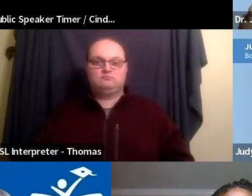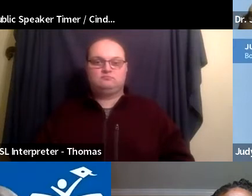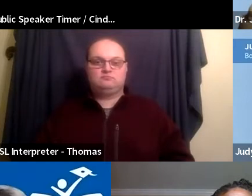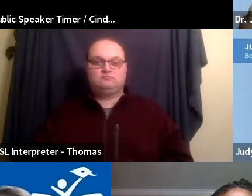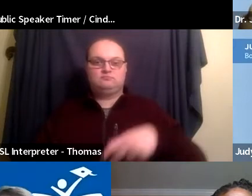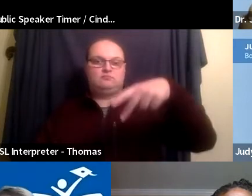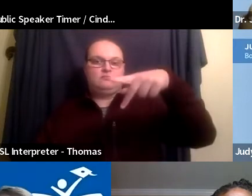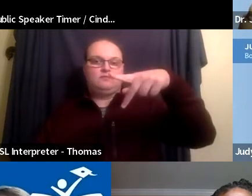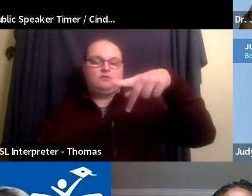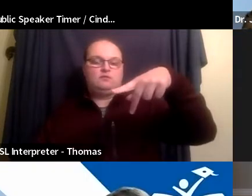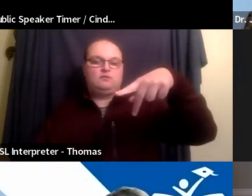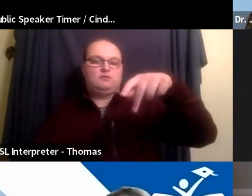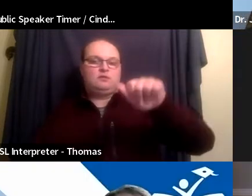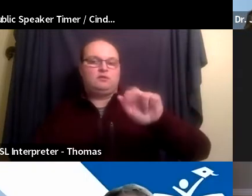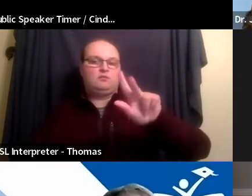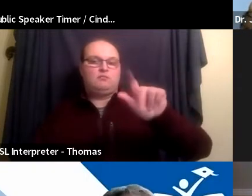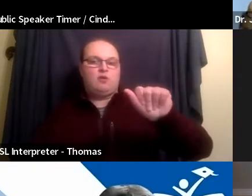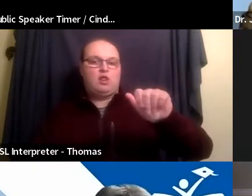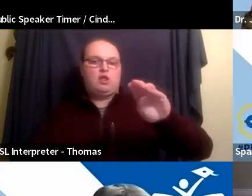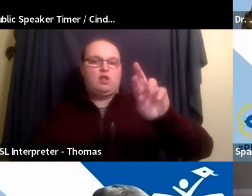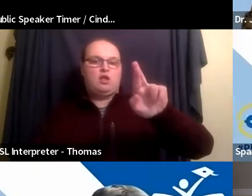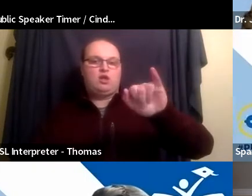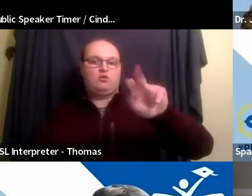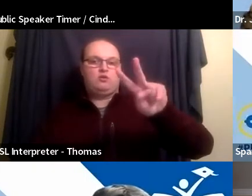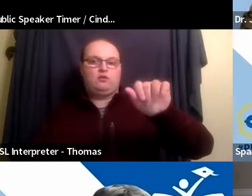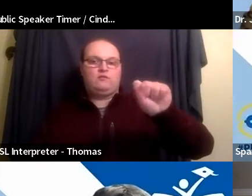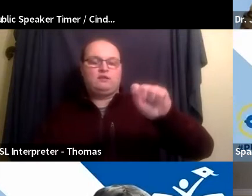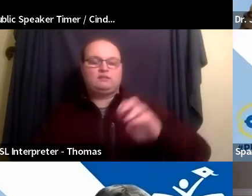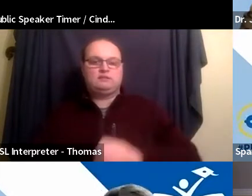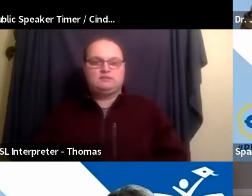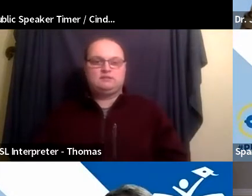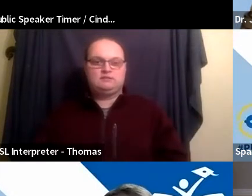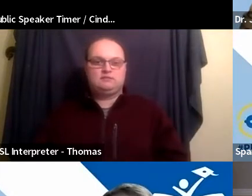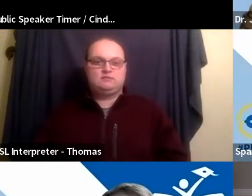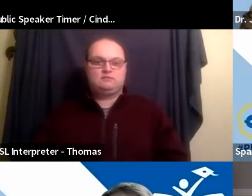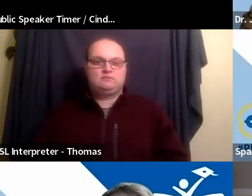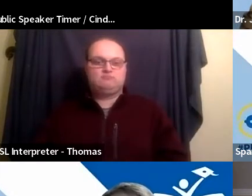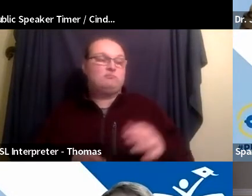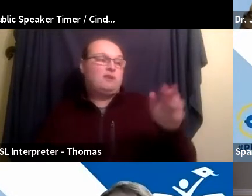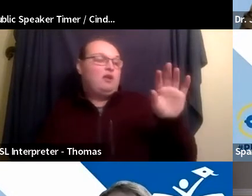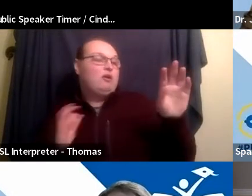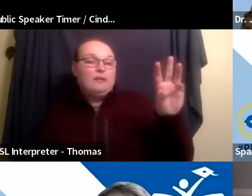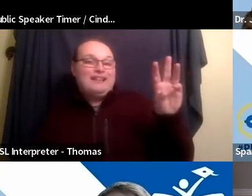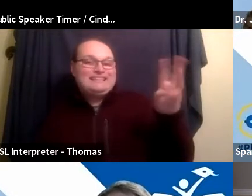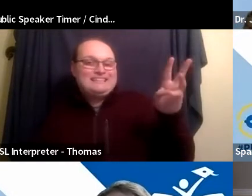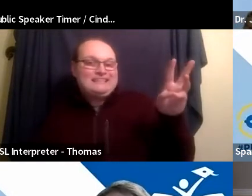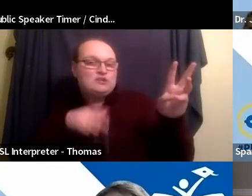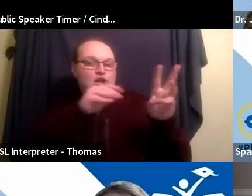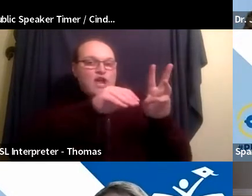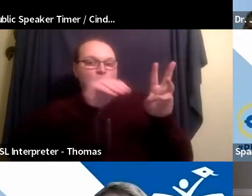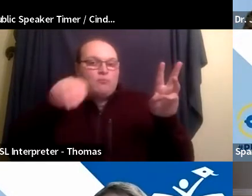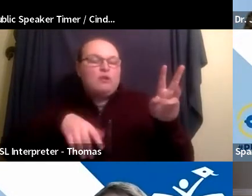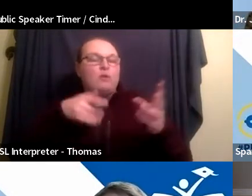Rivas. Paula Rivas, opposed to removing sixth grade from elementary school, and a